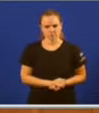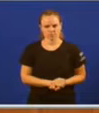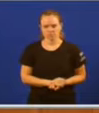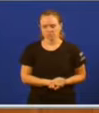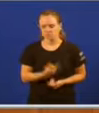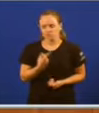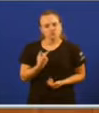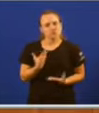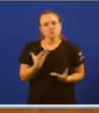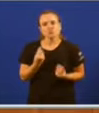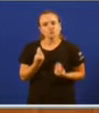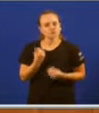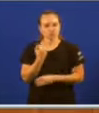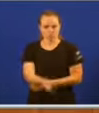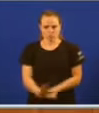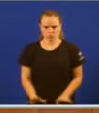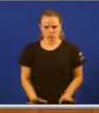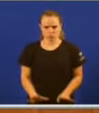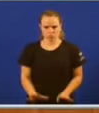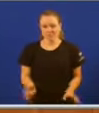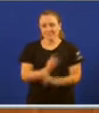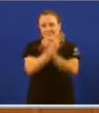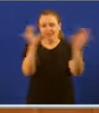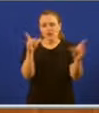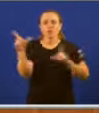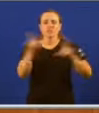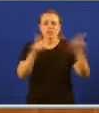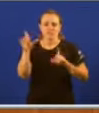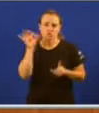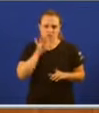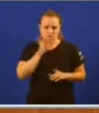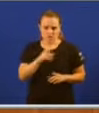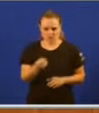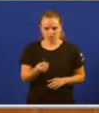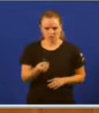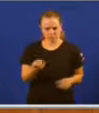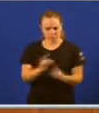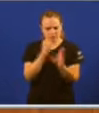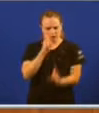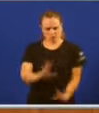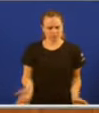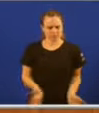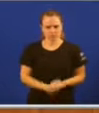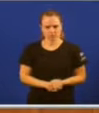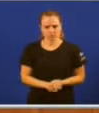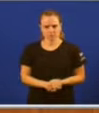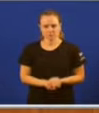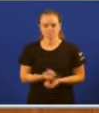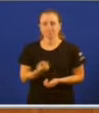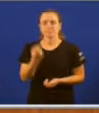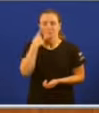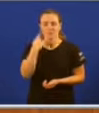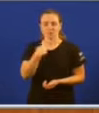Enorme. Sólo hai que ver a TVG para sabelo. Mire, o que eu dixen literalmente é